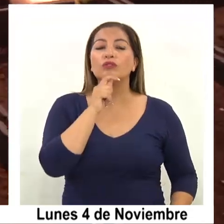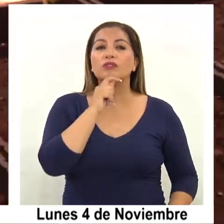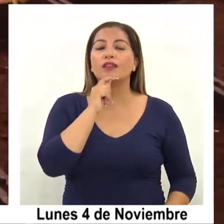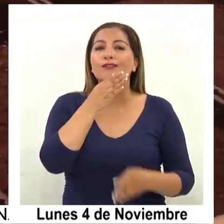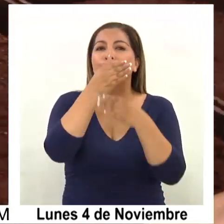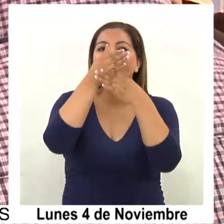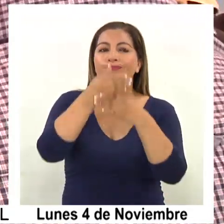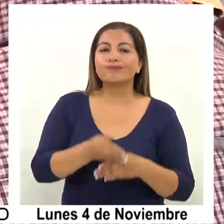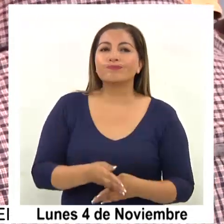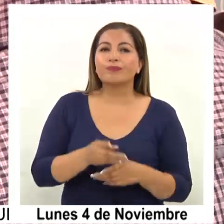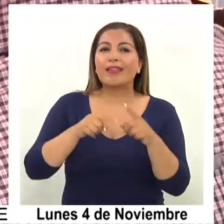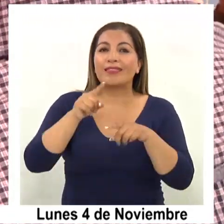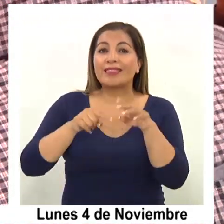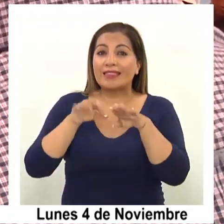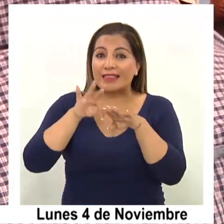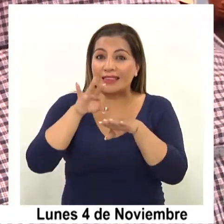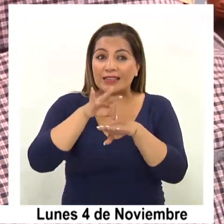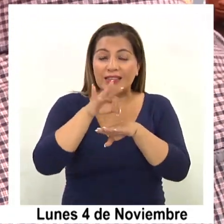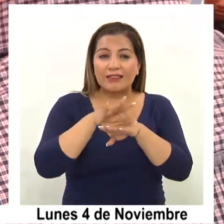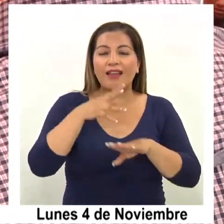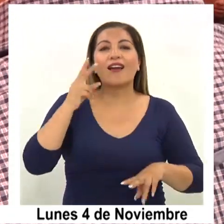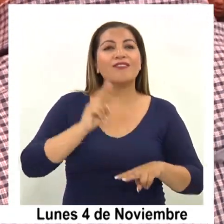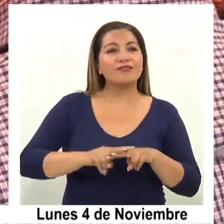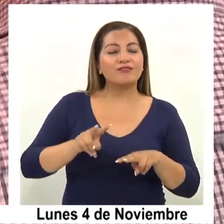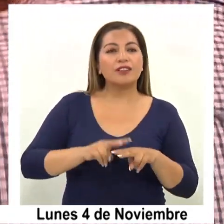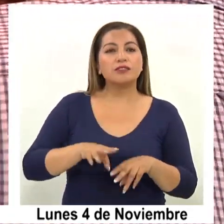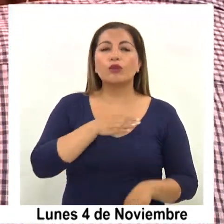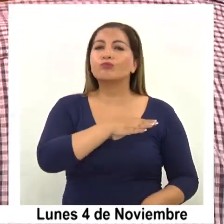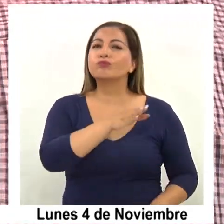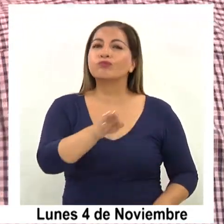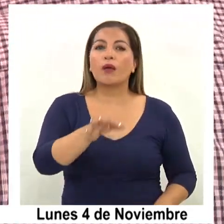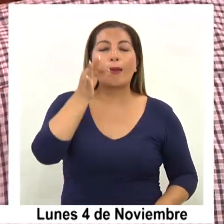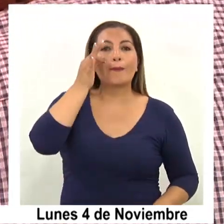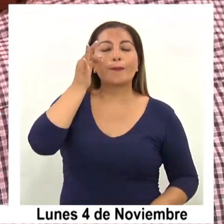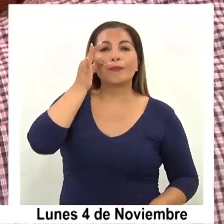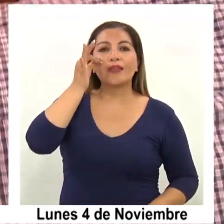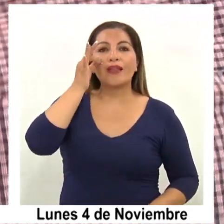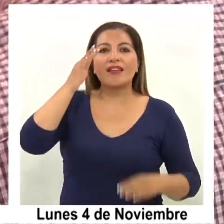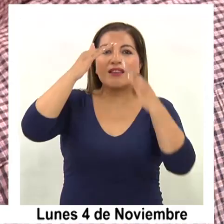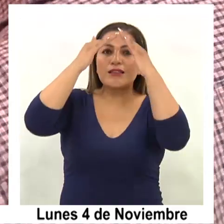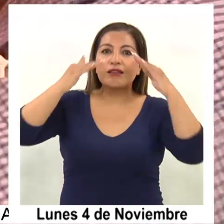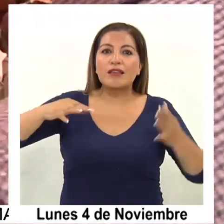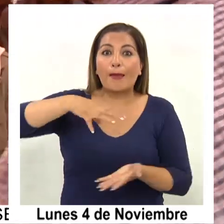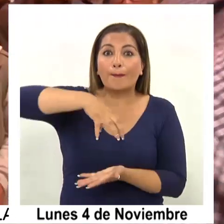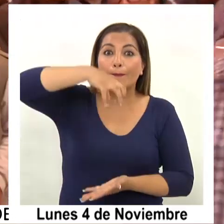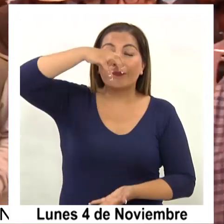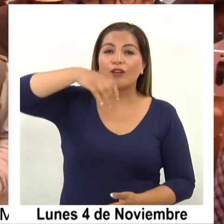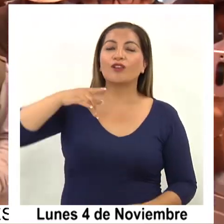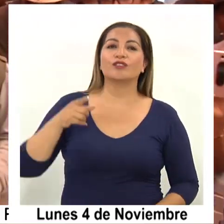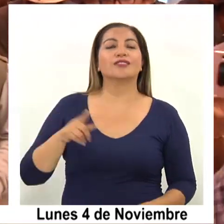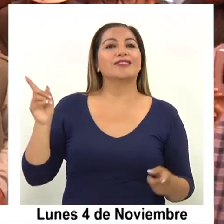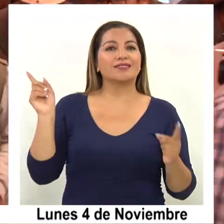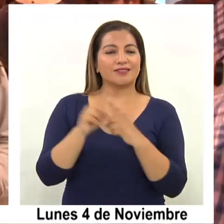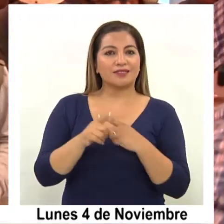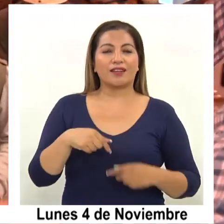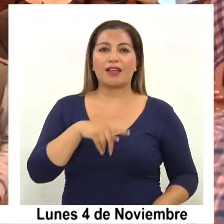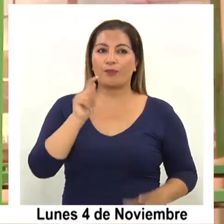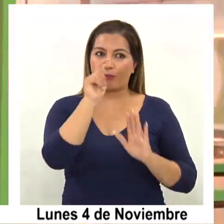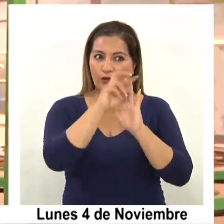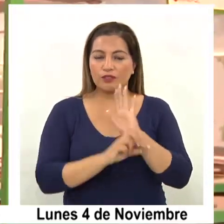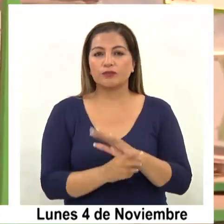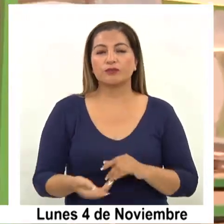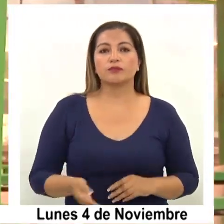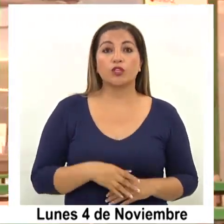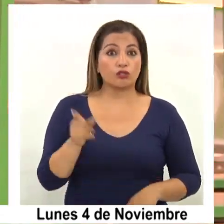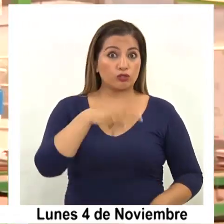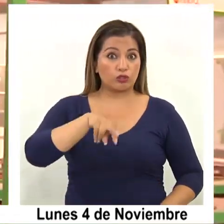sustentabilidad agrícola que incorporó una visita a estas instalaciones como cierre del proyecto. Nosotros estamos